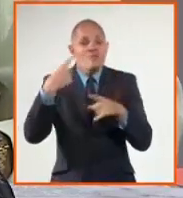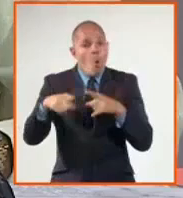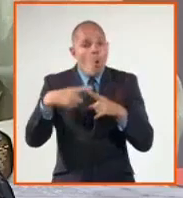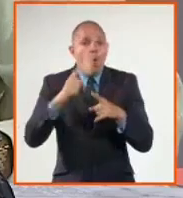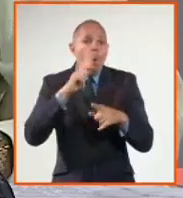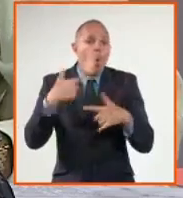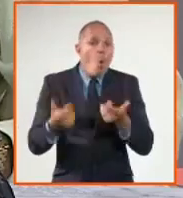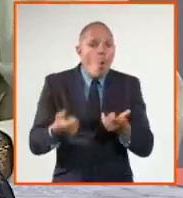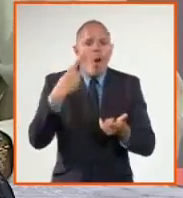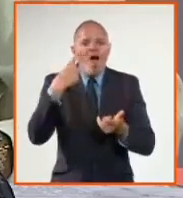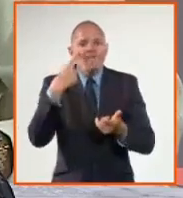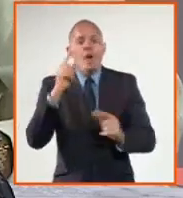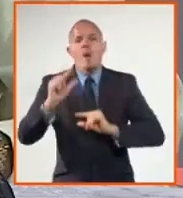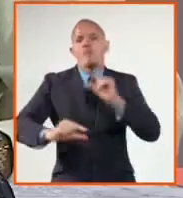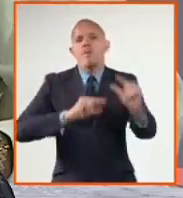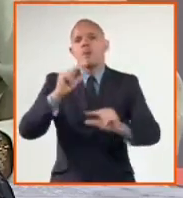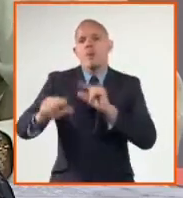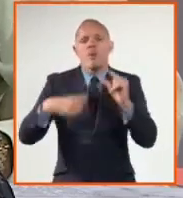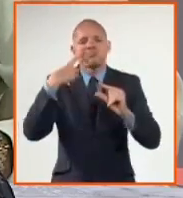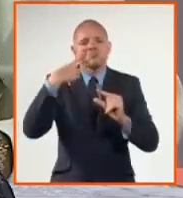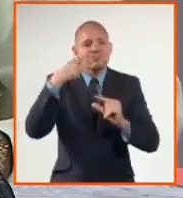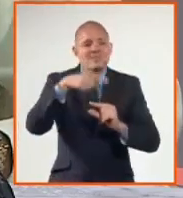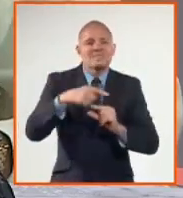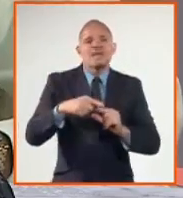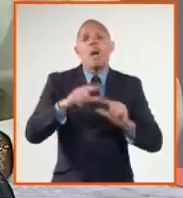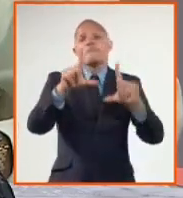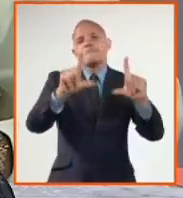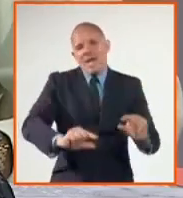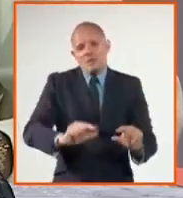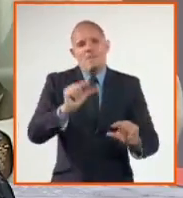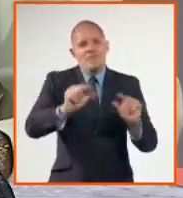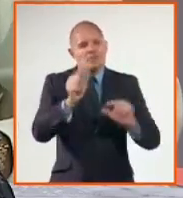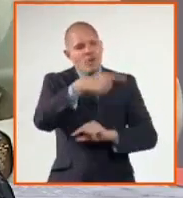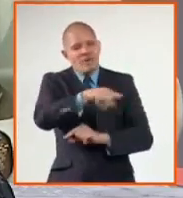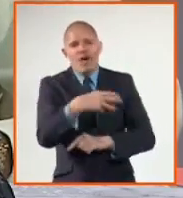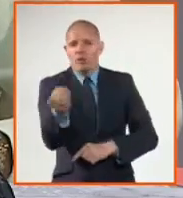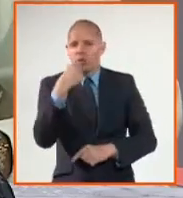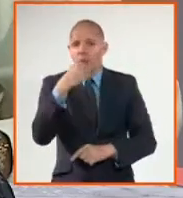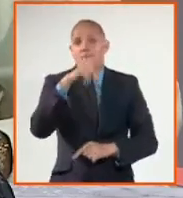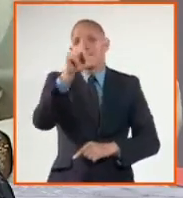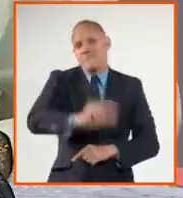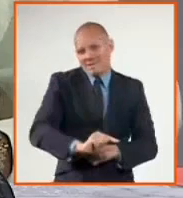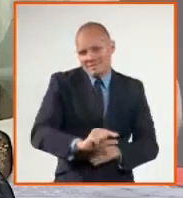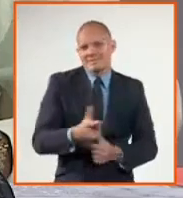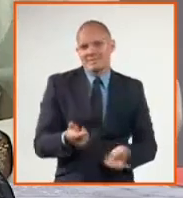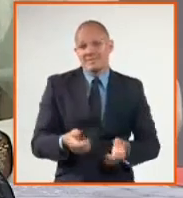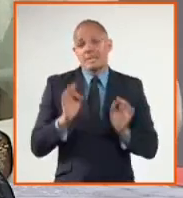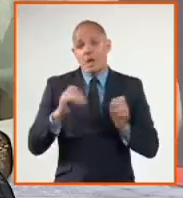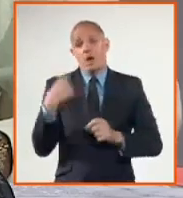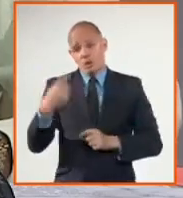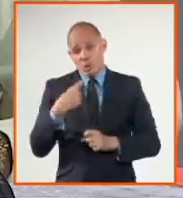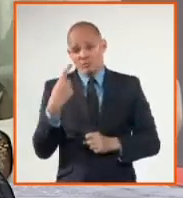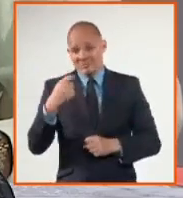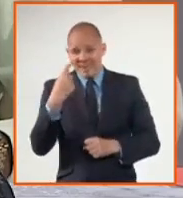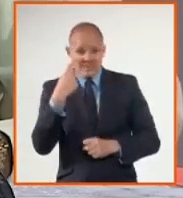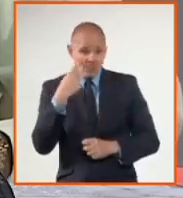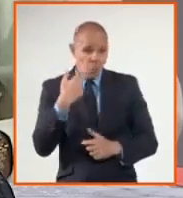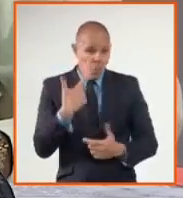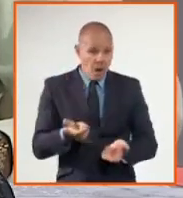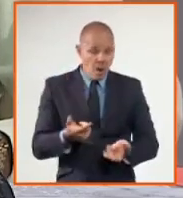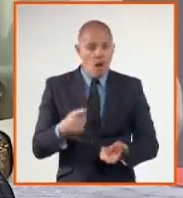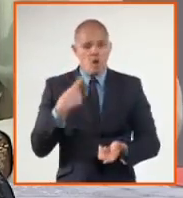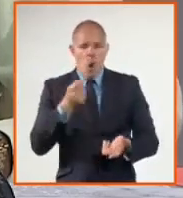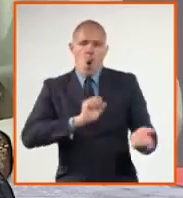reducir la demanda el consumo electricidad mientras dura esta situación de emergencia que también es algo que nosotros tenemos que trabajar del lado de la demanda para